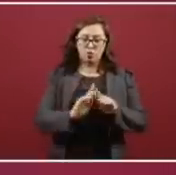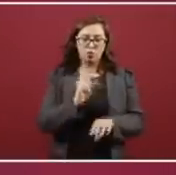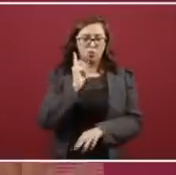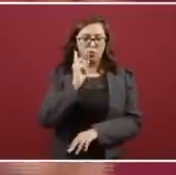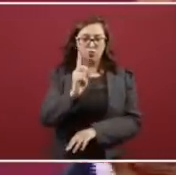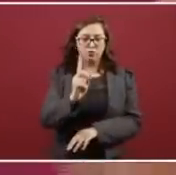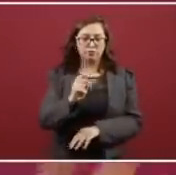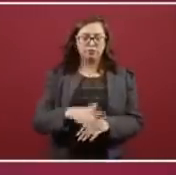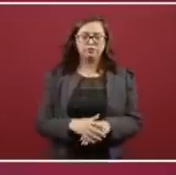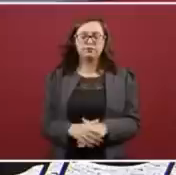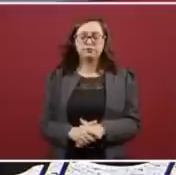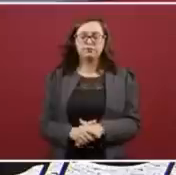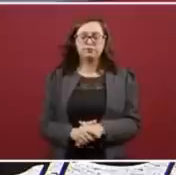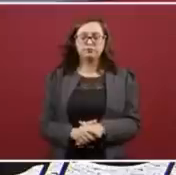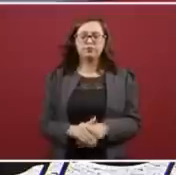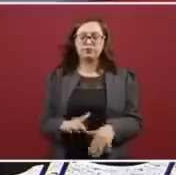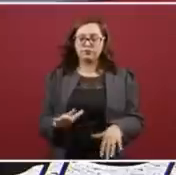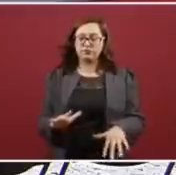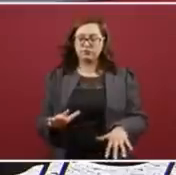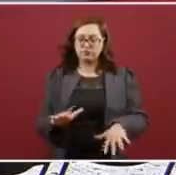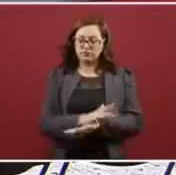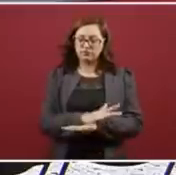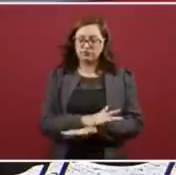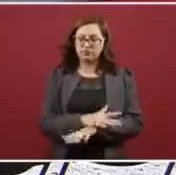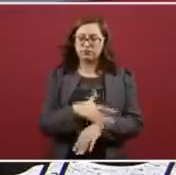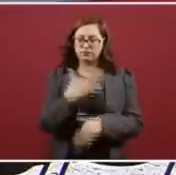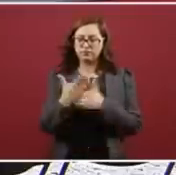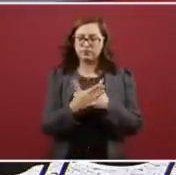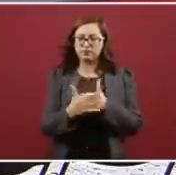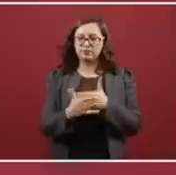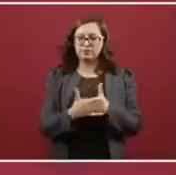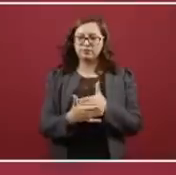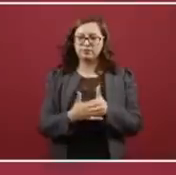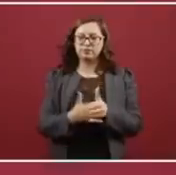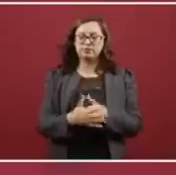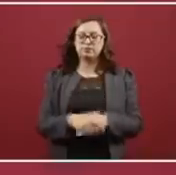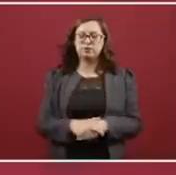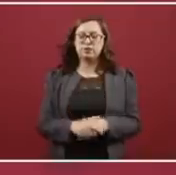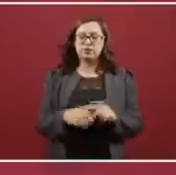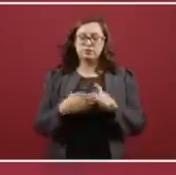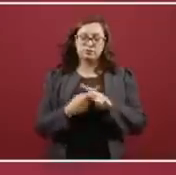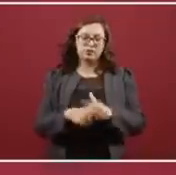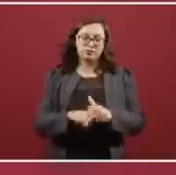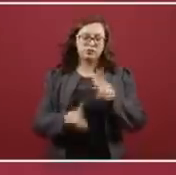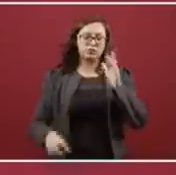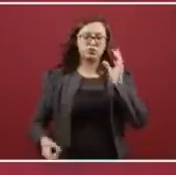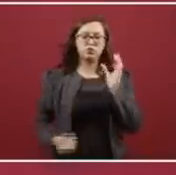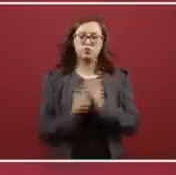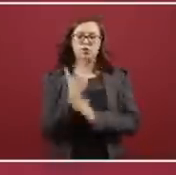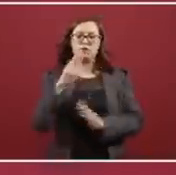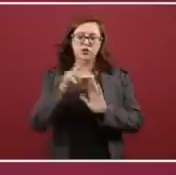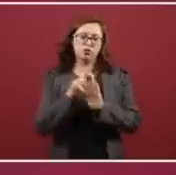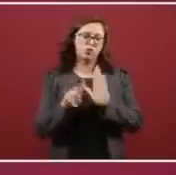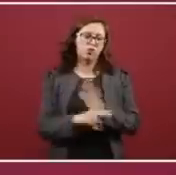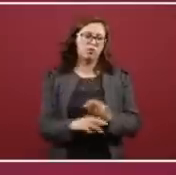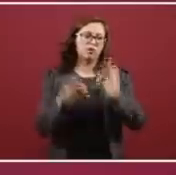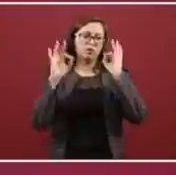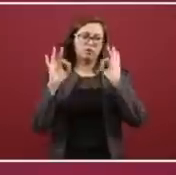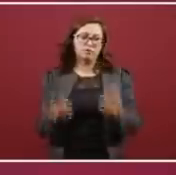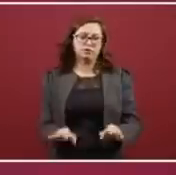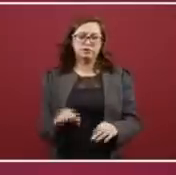sola prueba eso ya va a cambiar muy muy pronto porque ya entró en vigor la nueva norma oficial